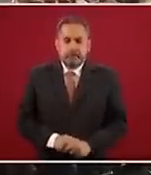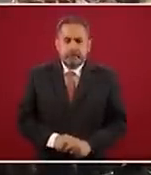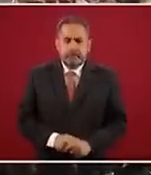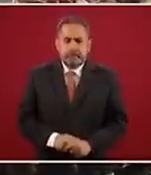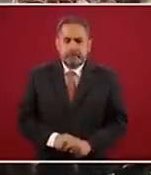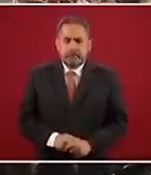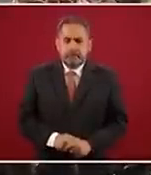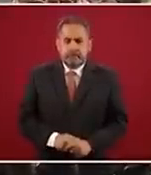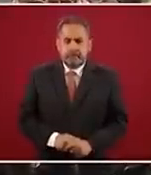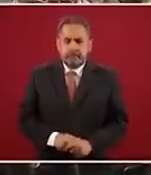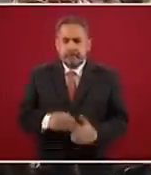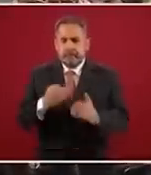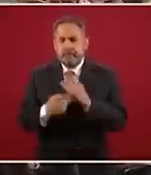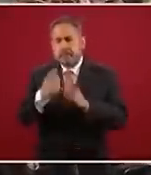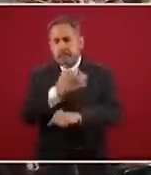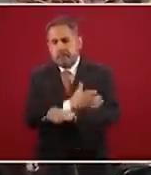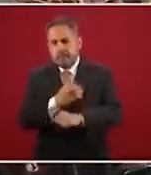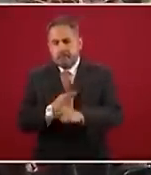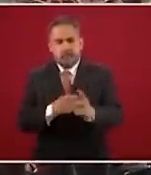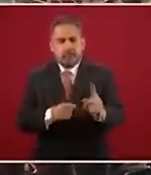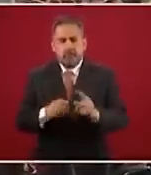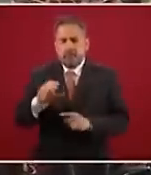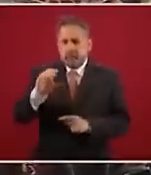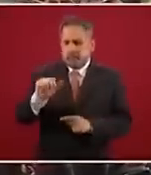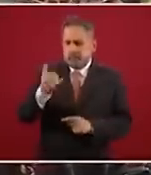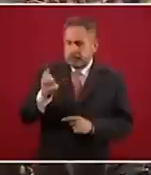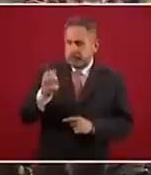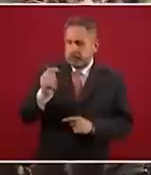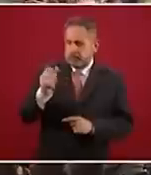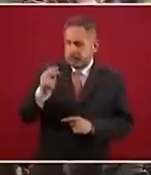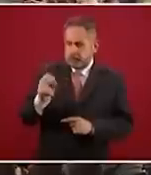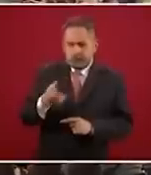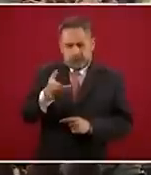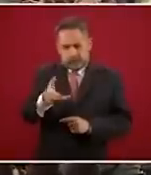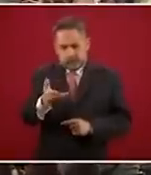un compañero, Cayetano Enrique Lucero.